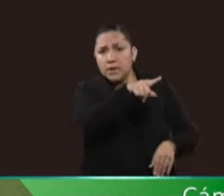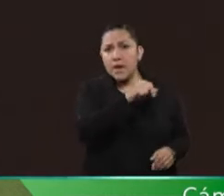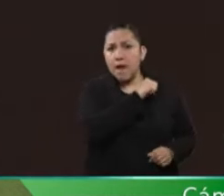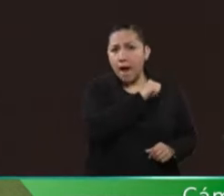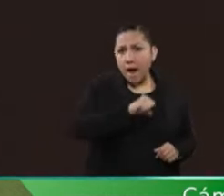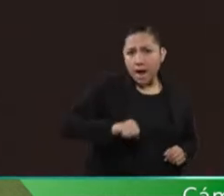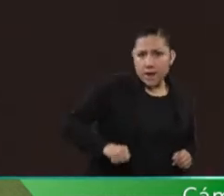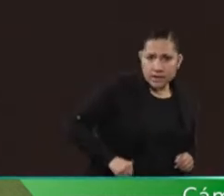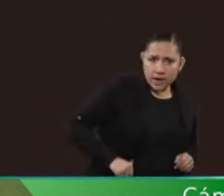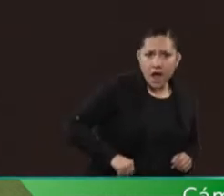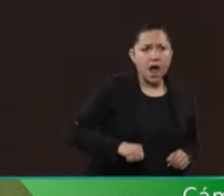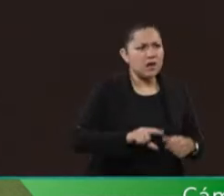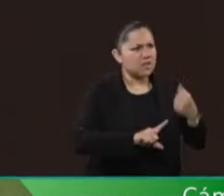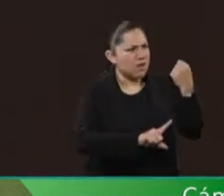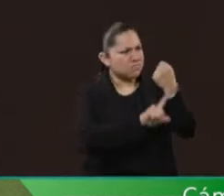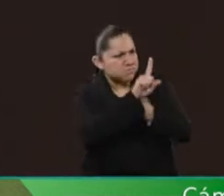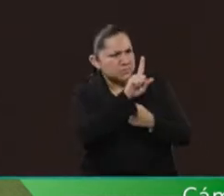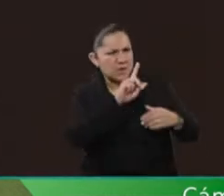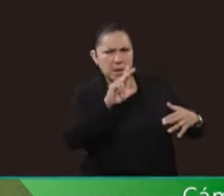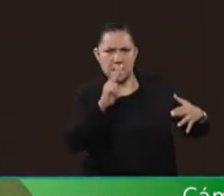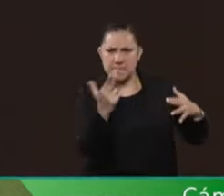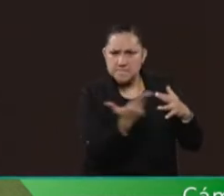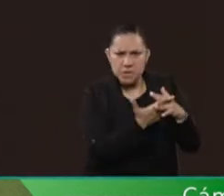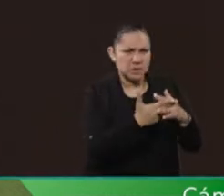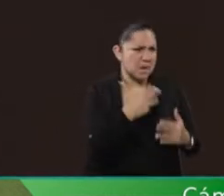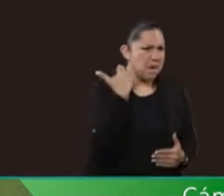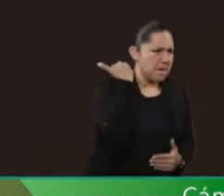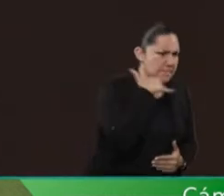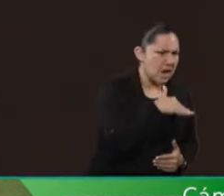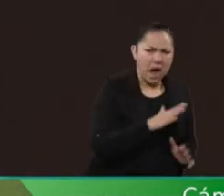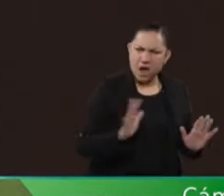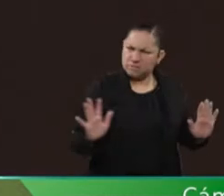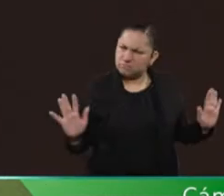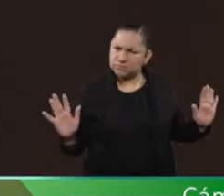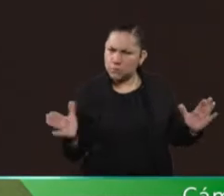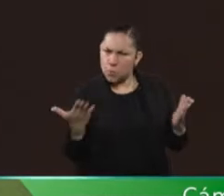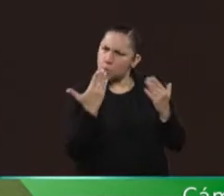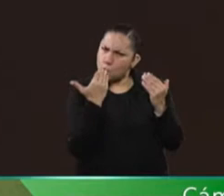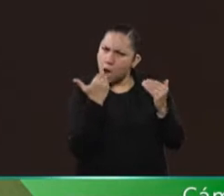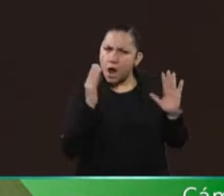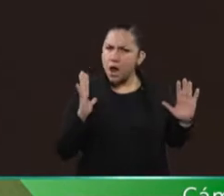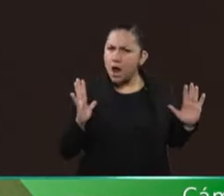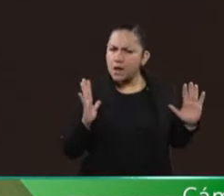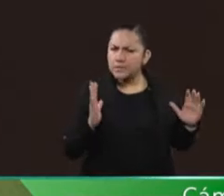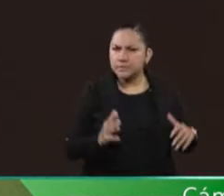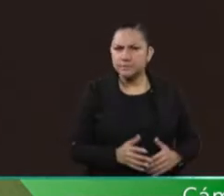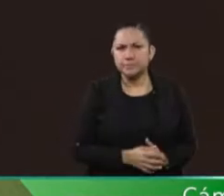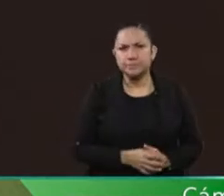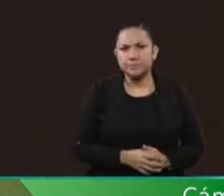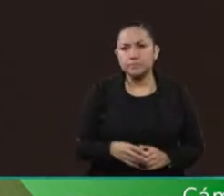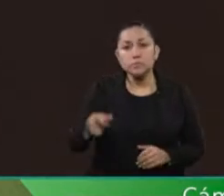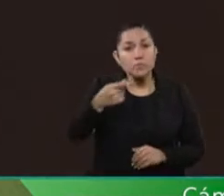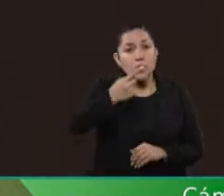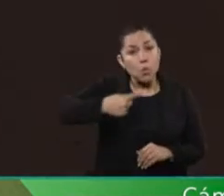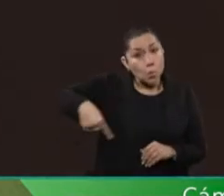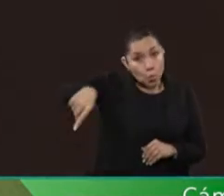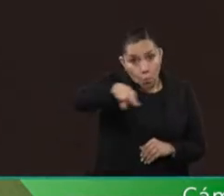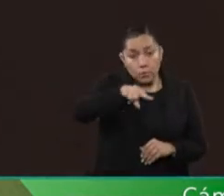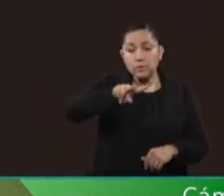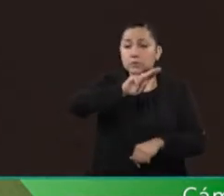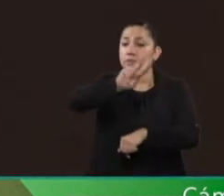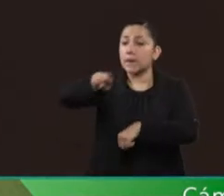capitales tampoco existen dicen ustedes que los